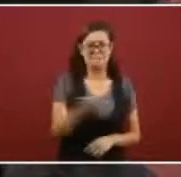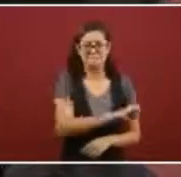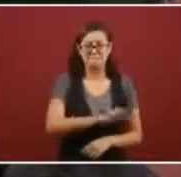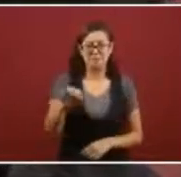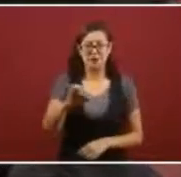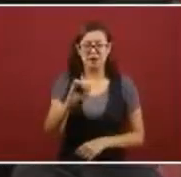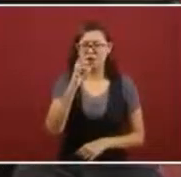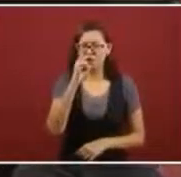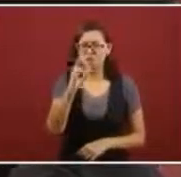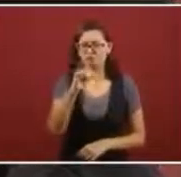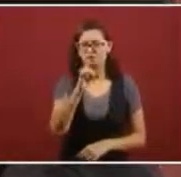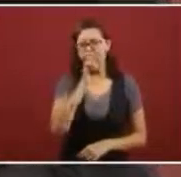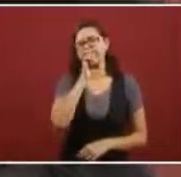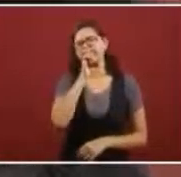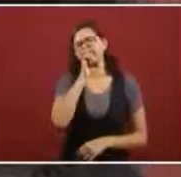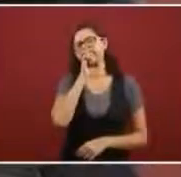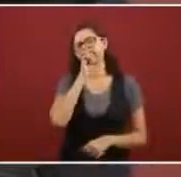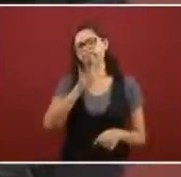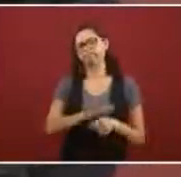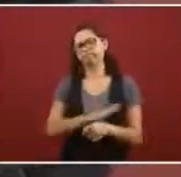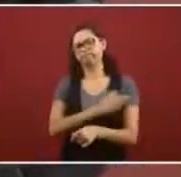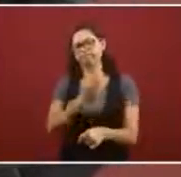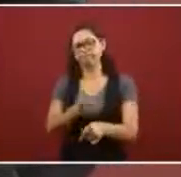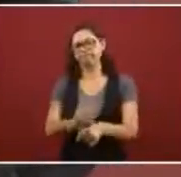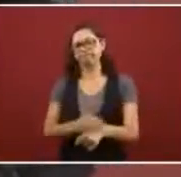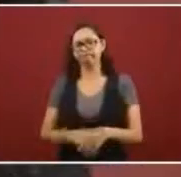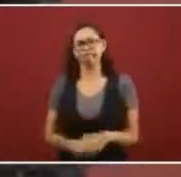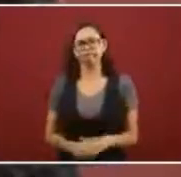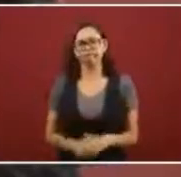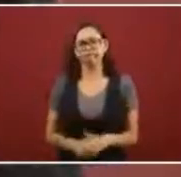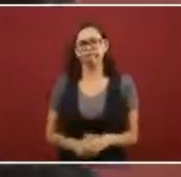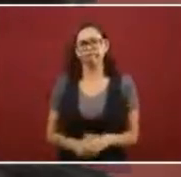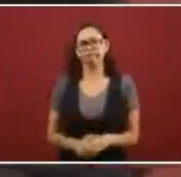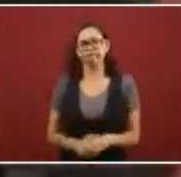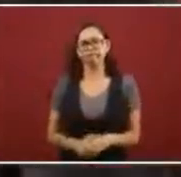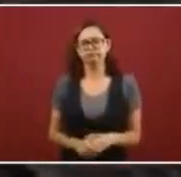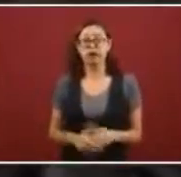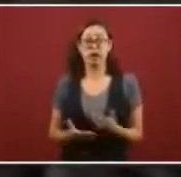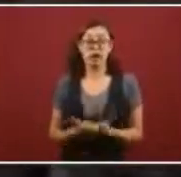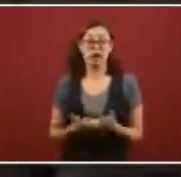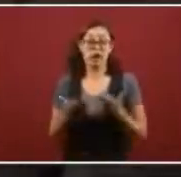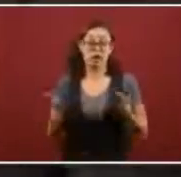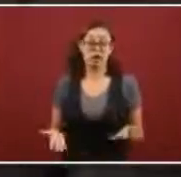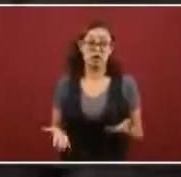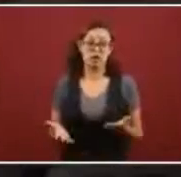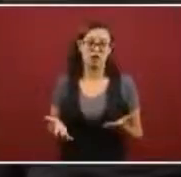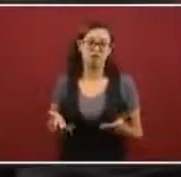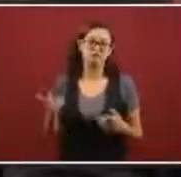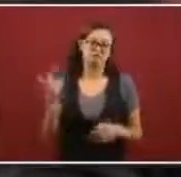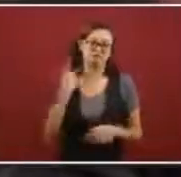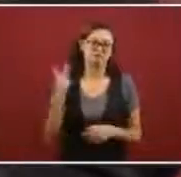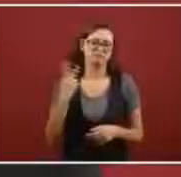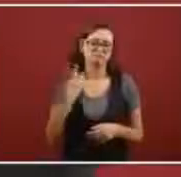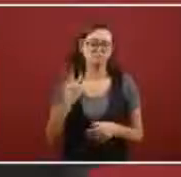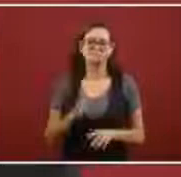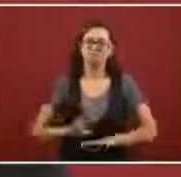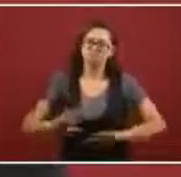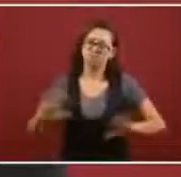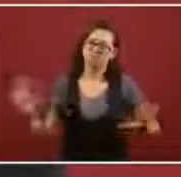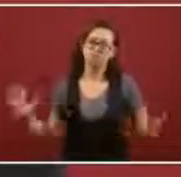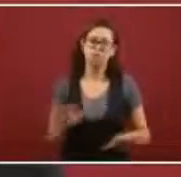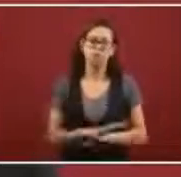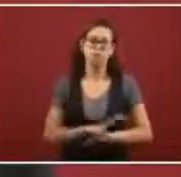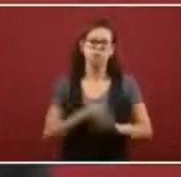la energía eléctrica. Por eso ya cambió la política, no